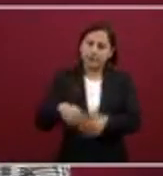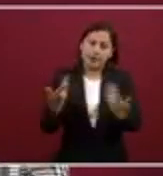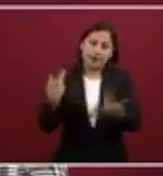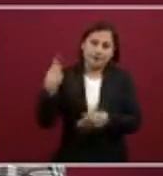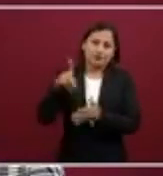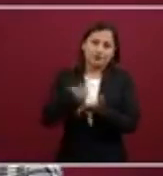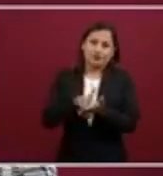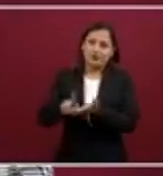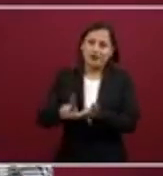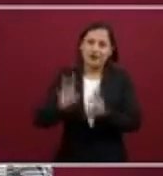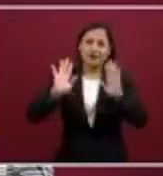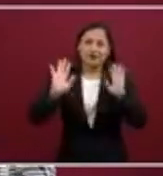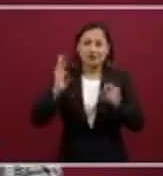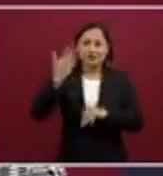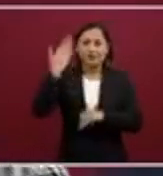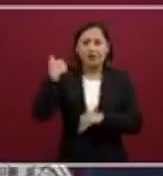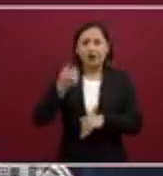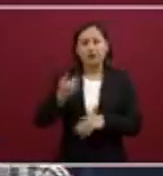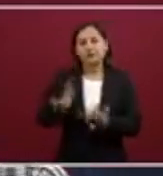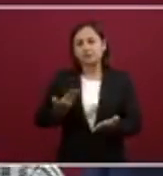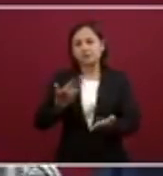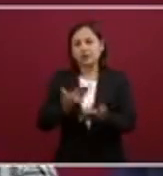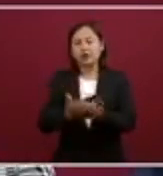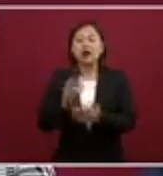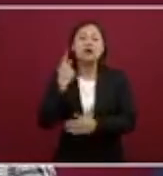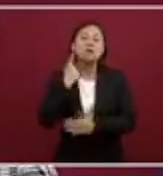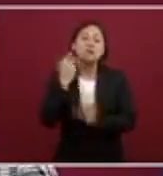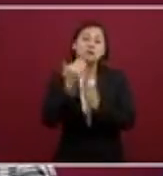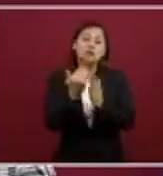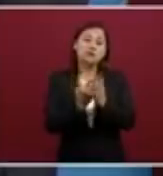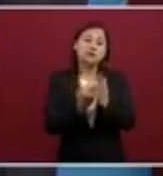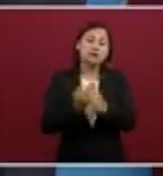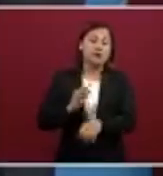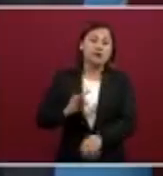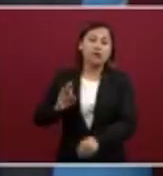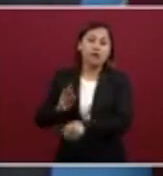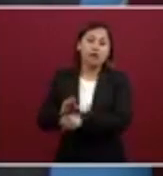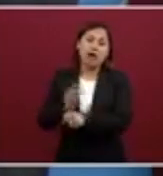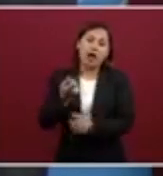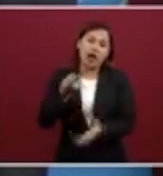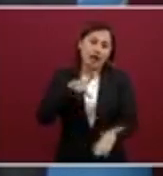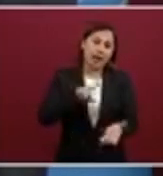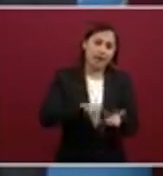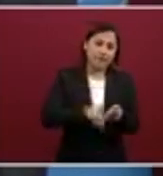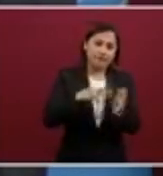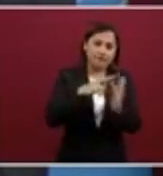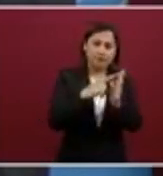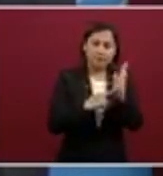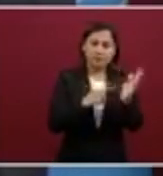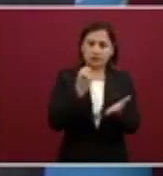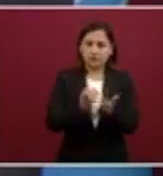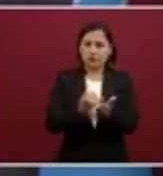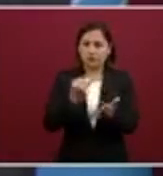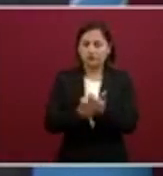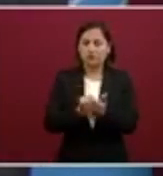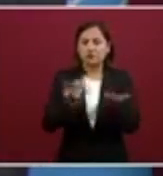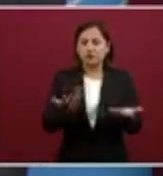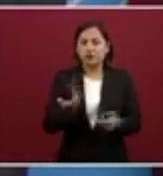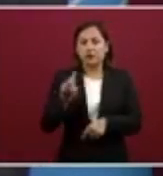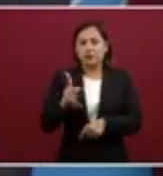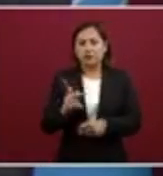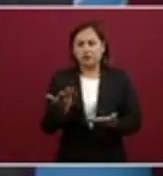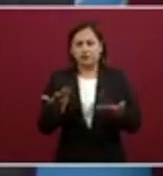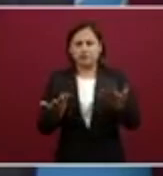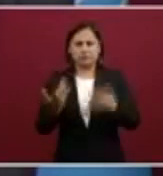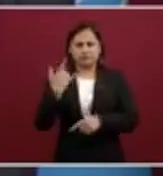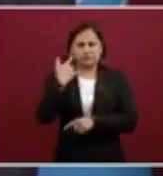una propuesta, una oferta de política pública inserta en la Ley de Ingresos. Lo que es cuestionable quizás es que se haya insertado